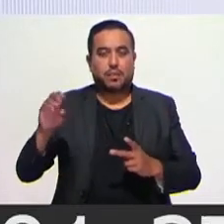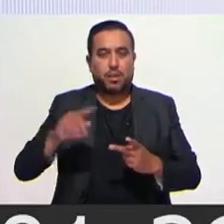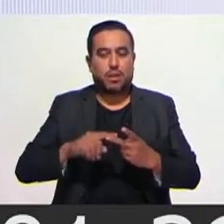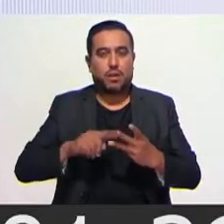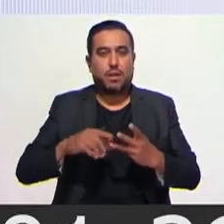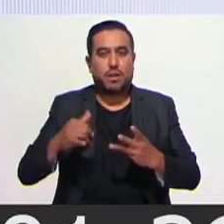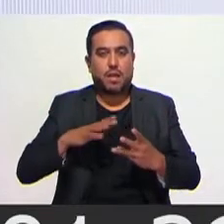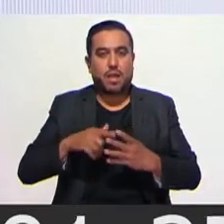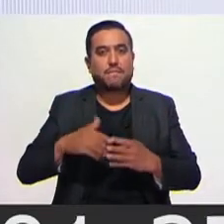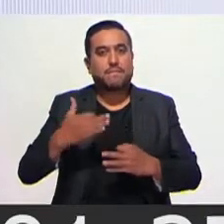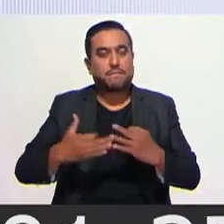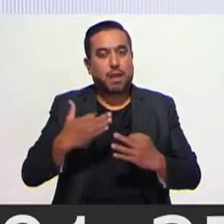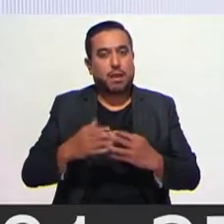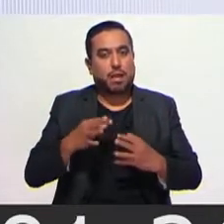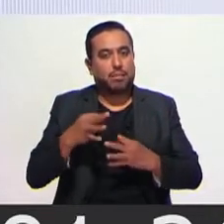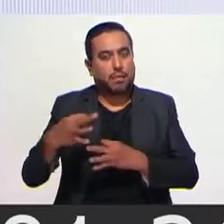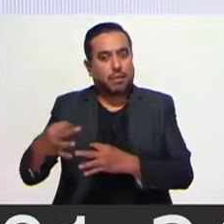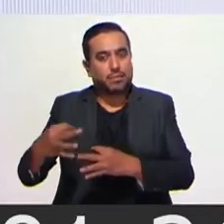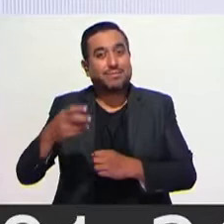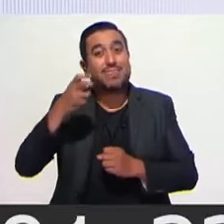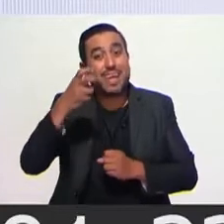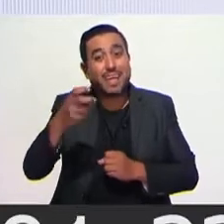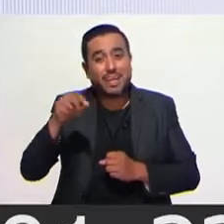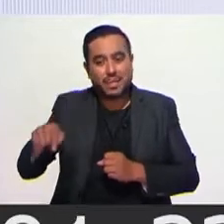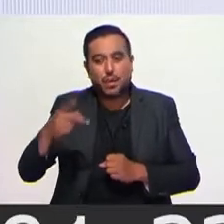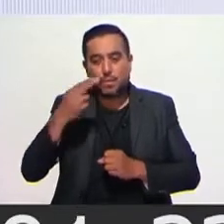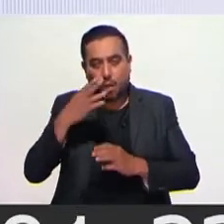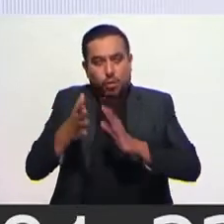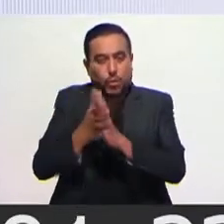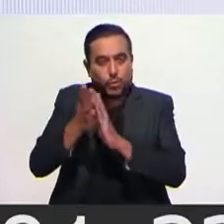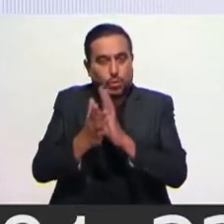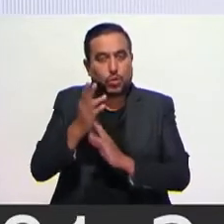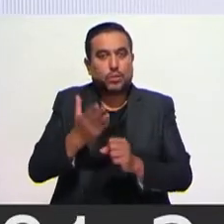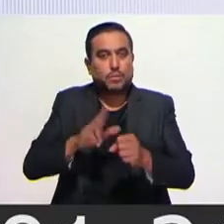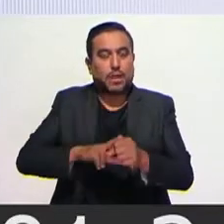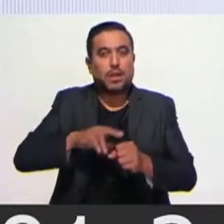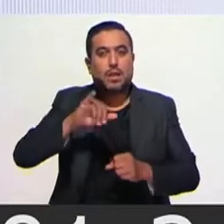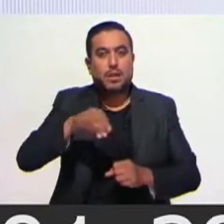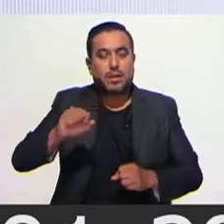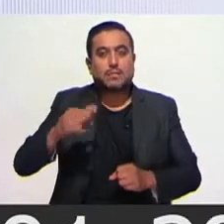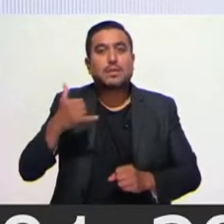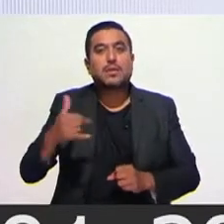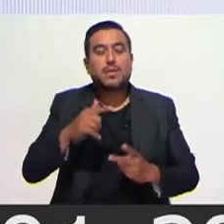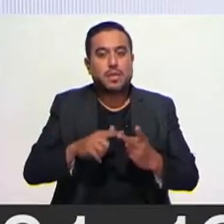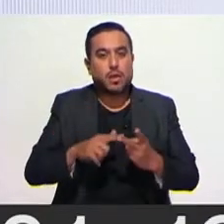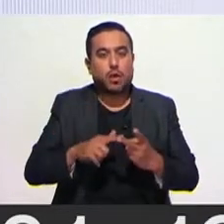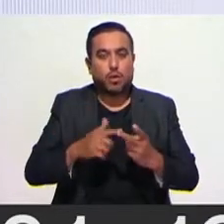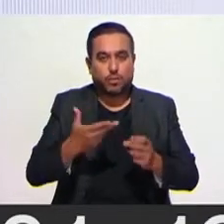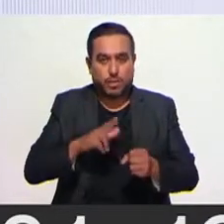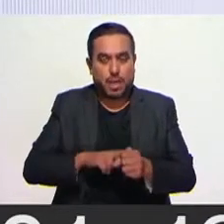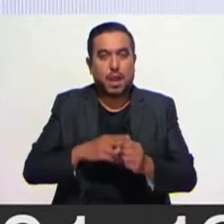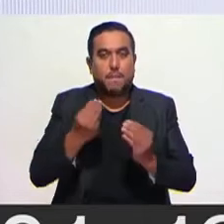les dé tentación, lo voy a ocupar para eso, para hacer la clínica del Seguro Social. Vamos a poner un hospital privado, vamos a tener